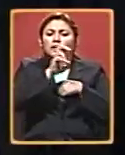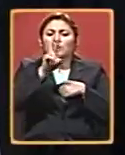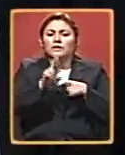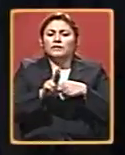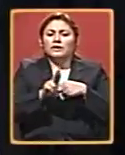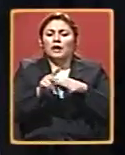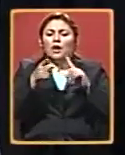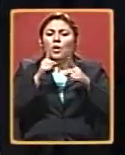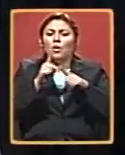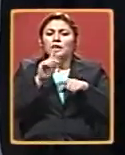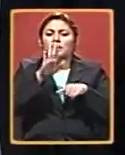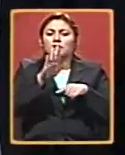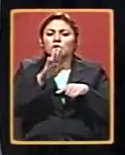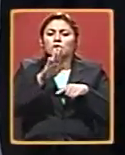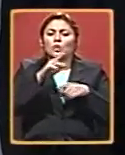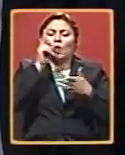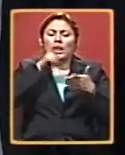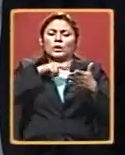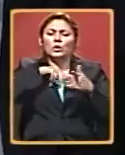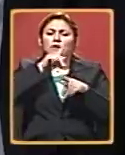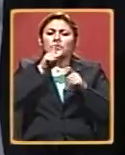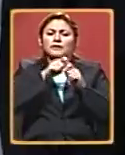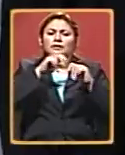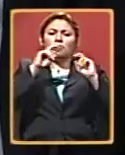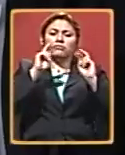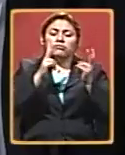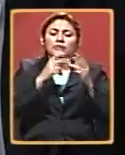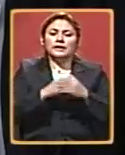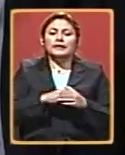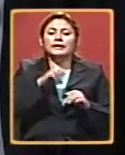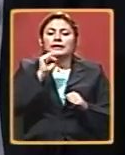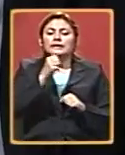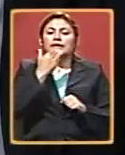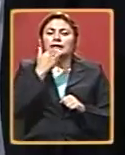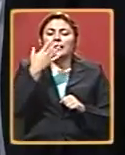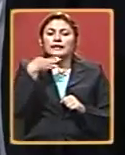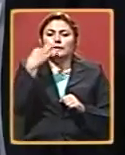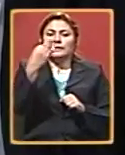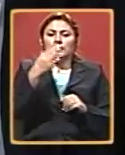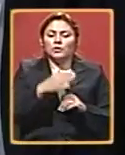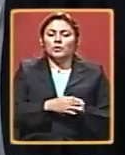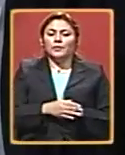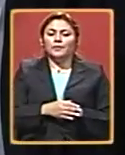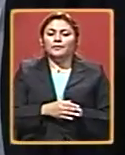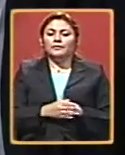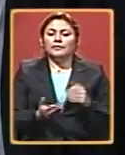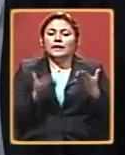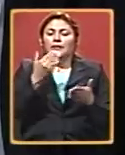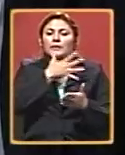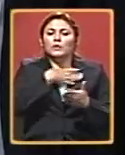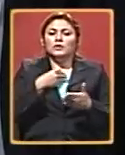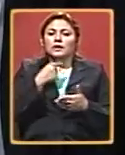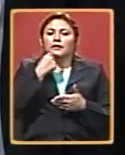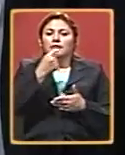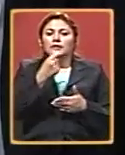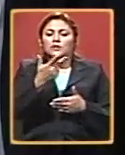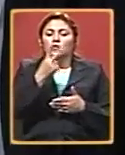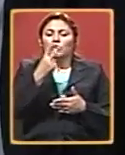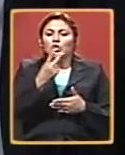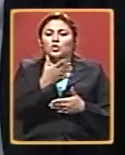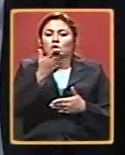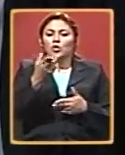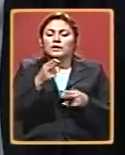¿Cuál es su lectura particular del tema? Sí, gracias por la invitación. Tal vez me gustaría apuntar dos